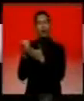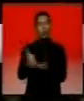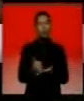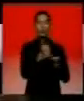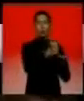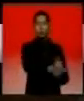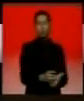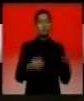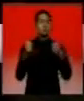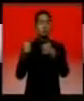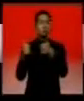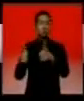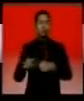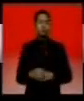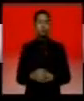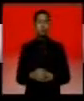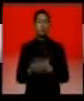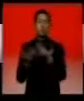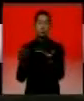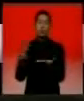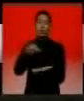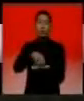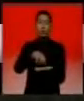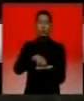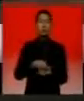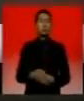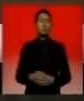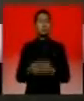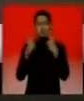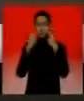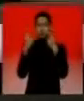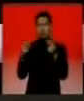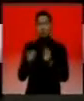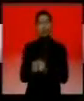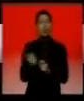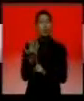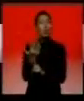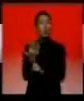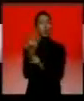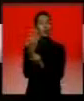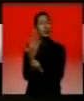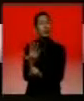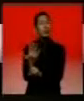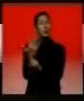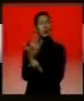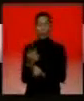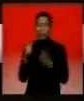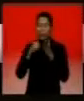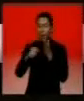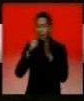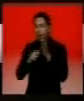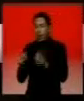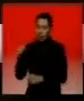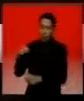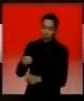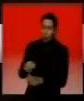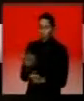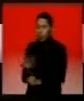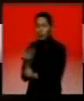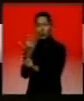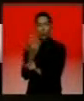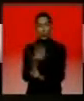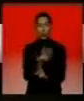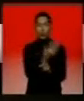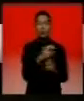se cumplieron en las zonas afectadas. Vemos allí que están prendiendo precisamente las velas. Realmente muy